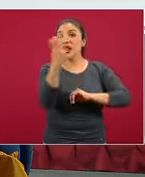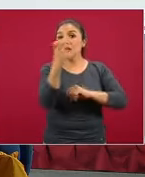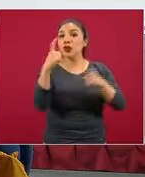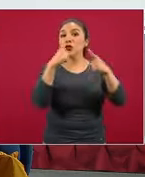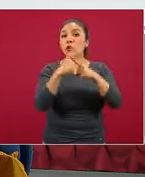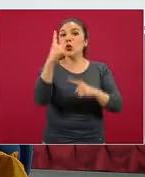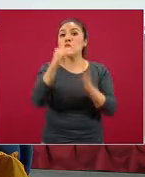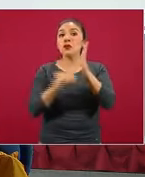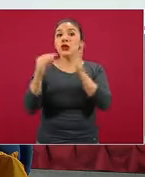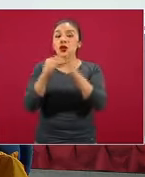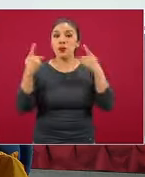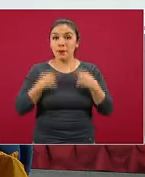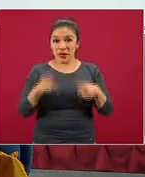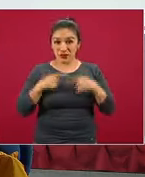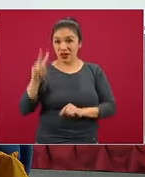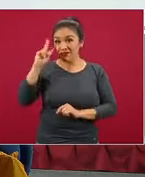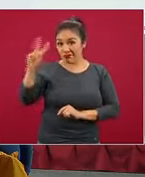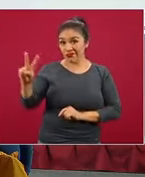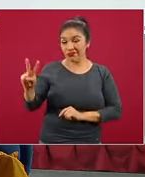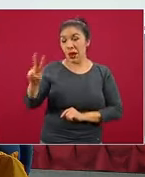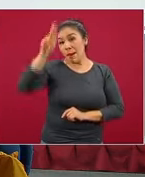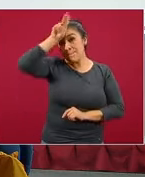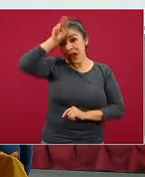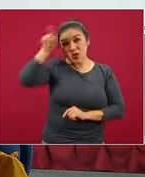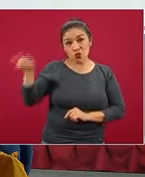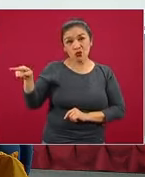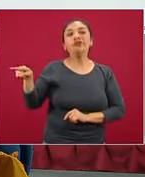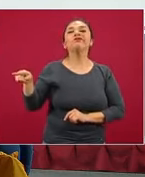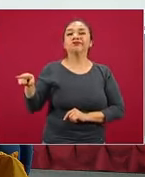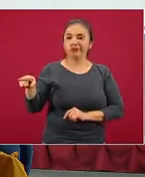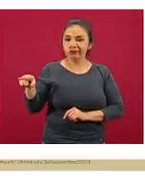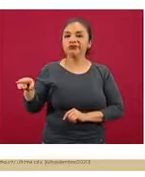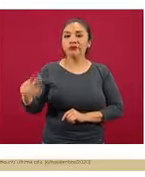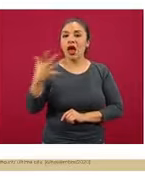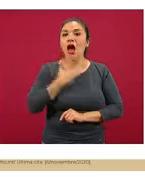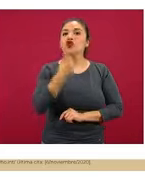diarios confirmados por millón y aquí encontramos a Perú. Perú claramente con dos